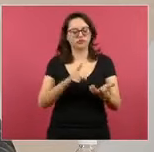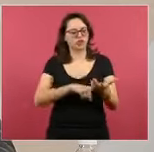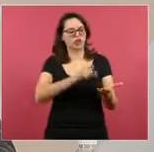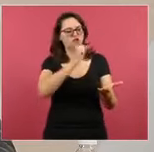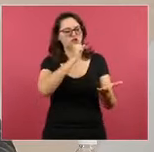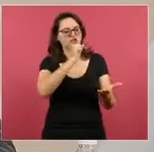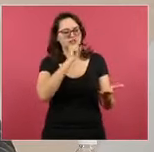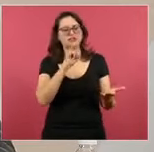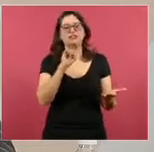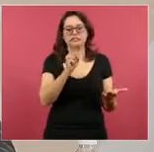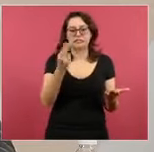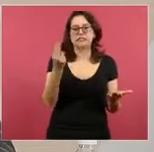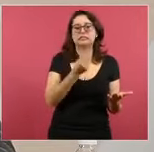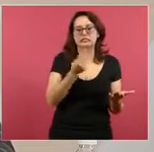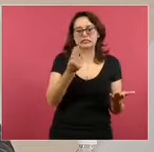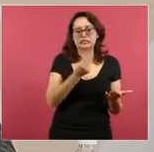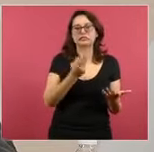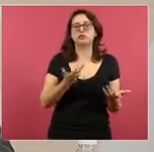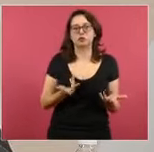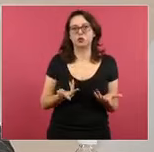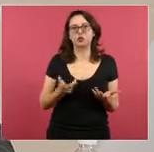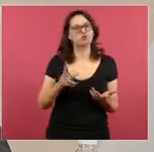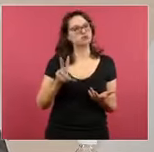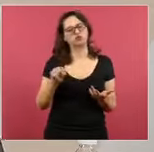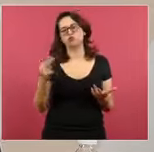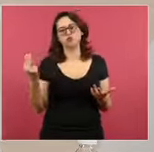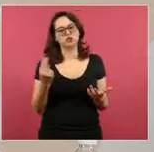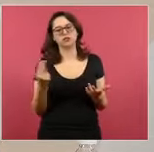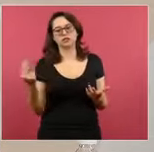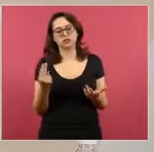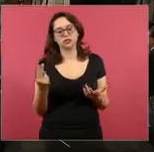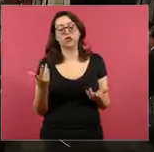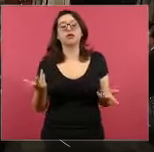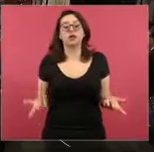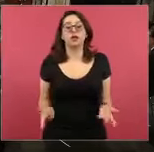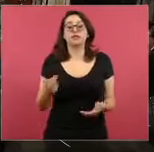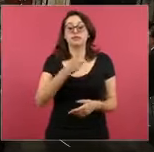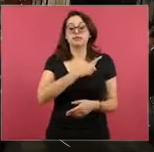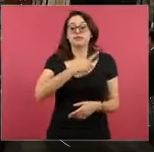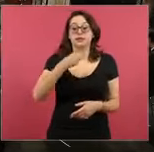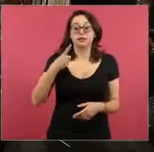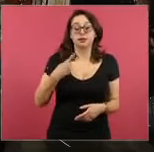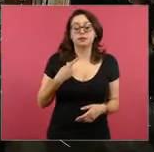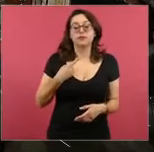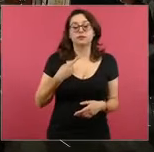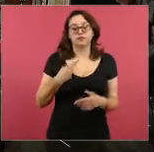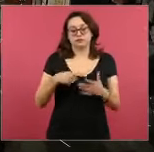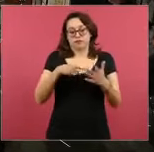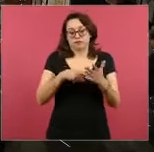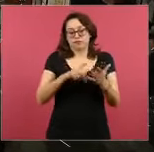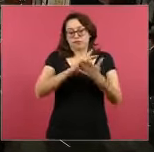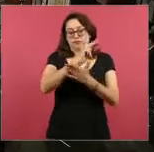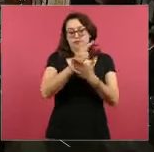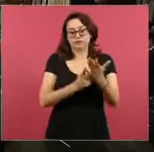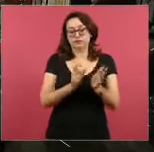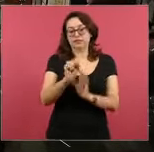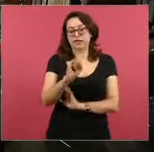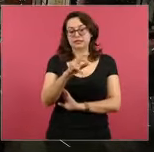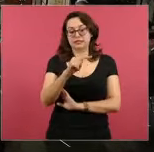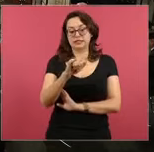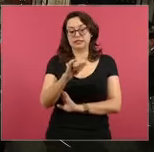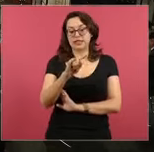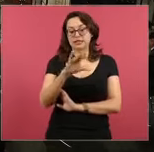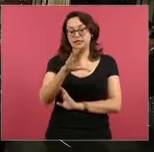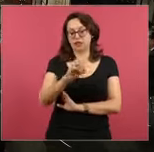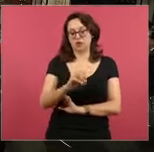contenidos y aprendizajes y procesos necesitan. Hay que entender, tenemos primero la observancia general, el programa sintético, que se debe cumplir tanto en